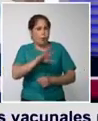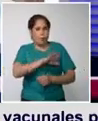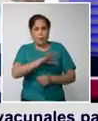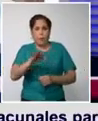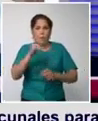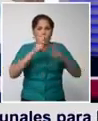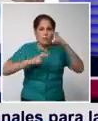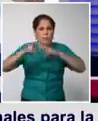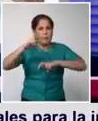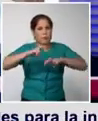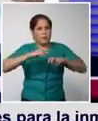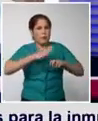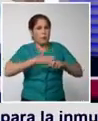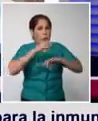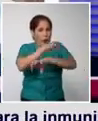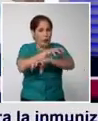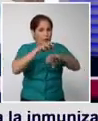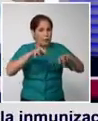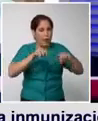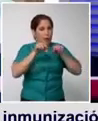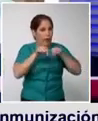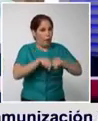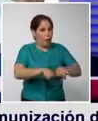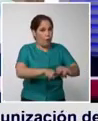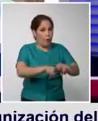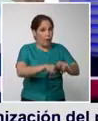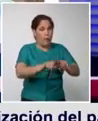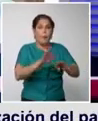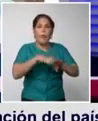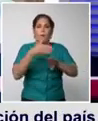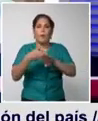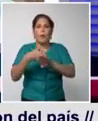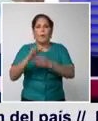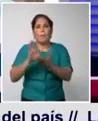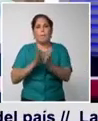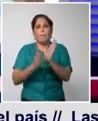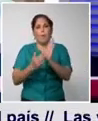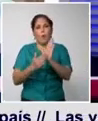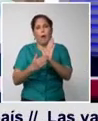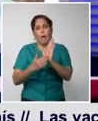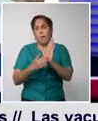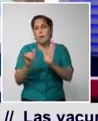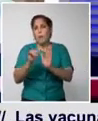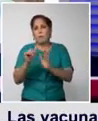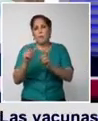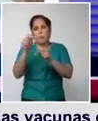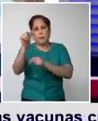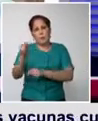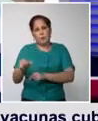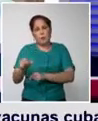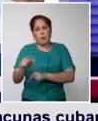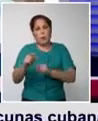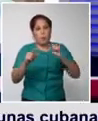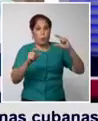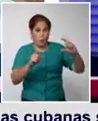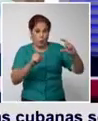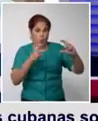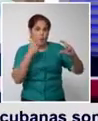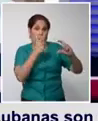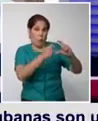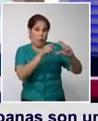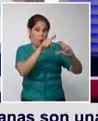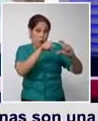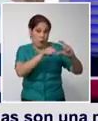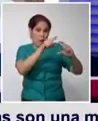estudios en animales, en estudios preclínicos, y sería el candidato que induciría